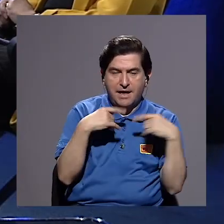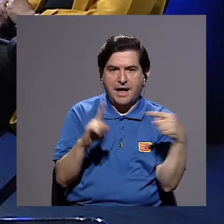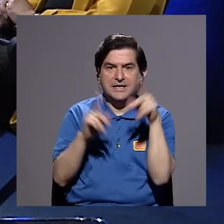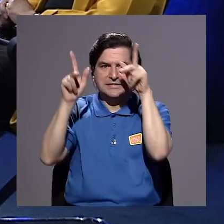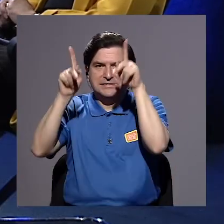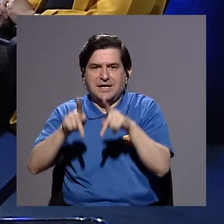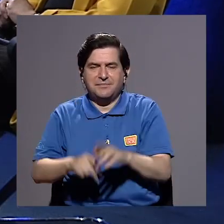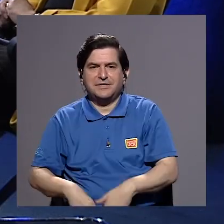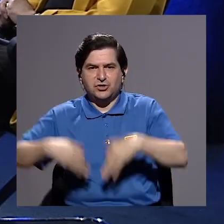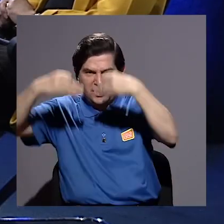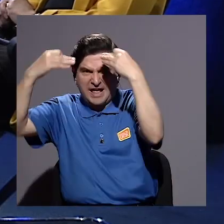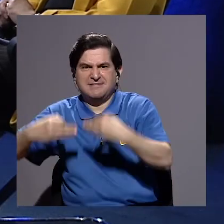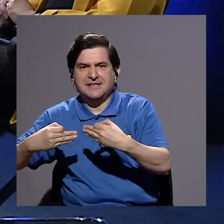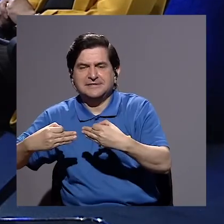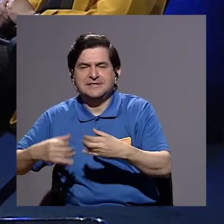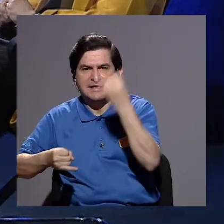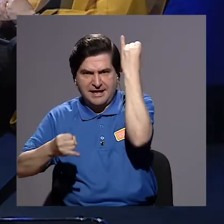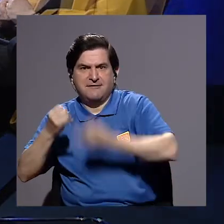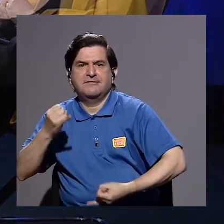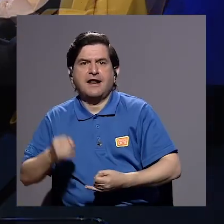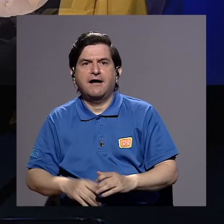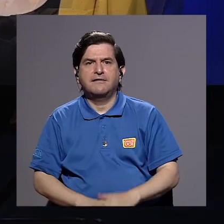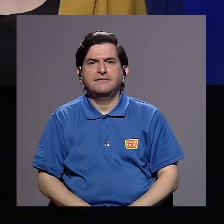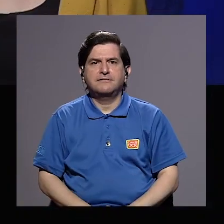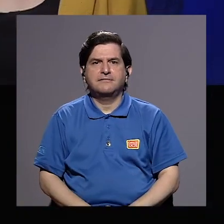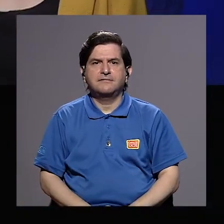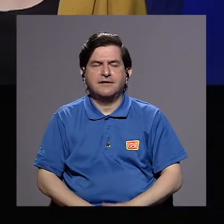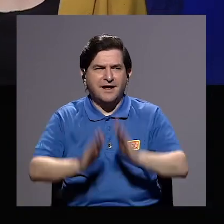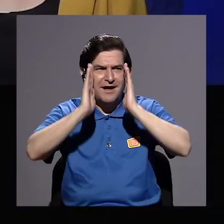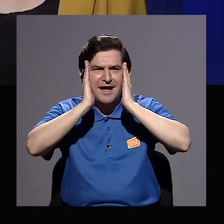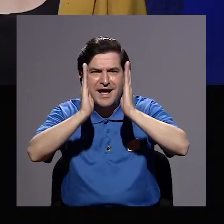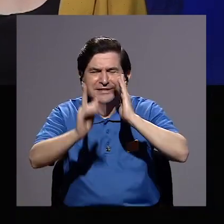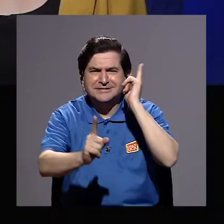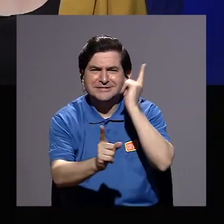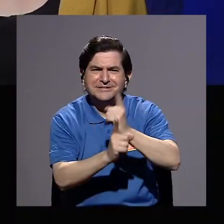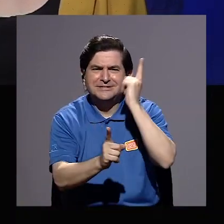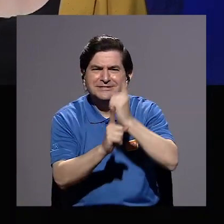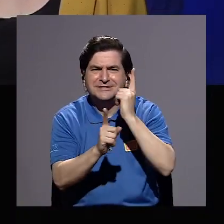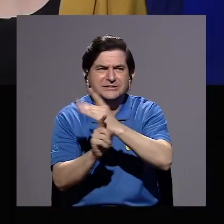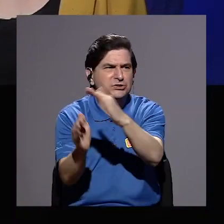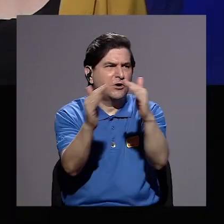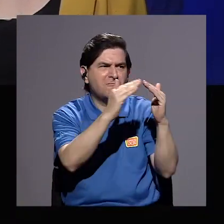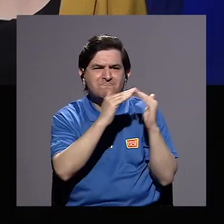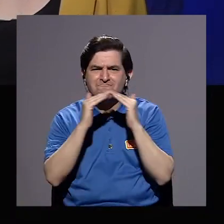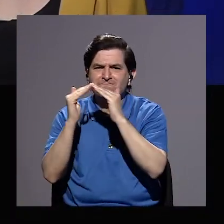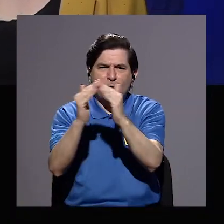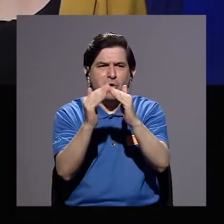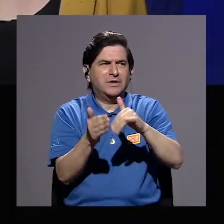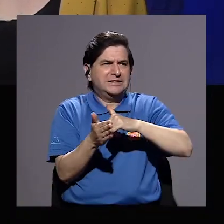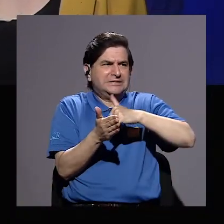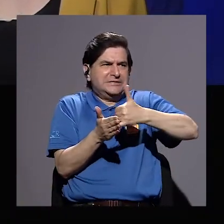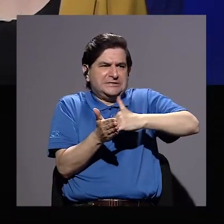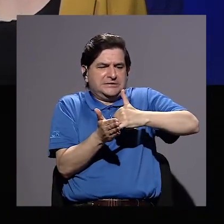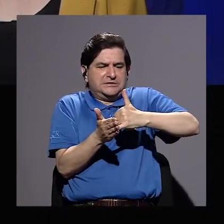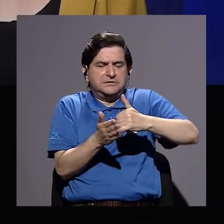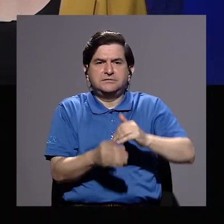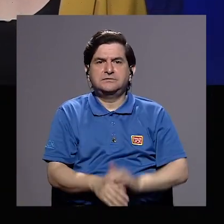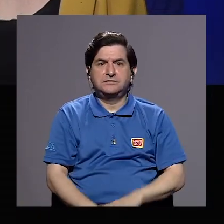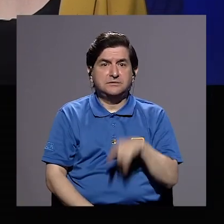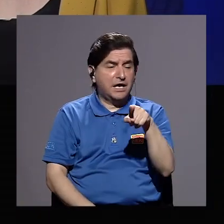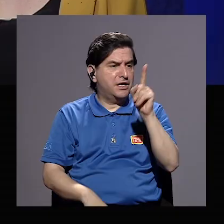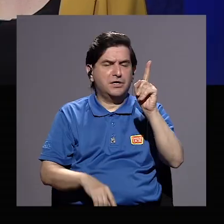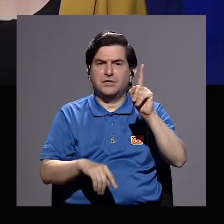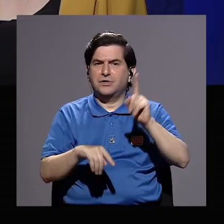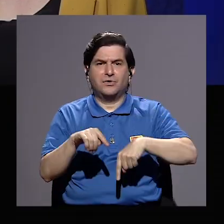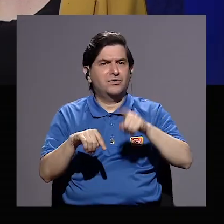la persona que lo falla, en atender debidamente a la población vulnerable.